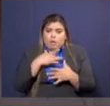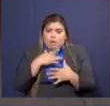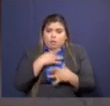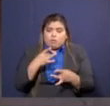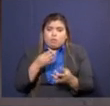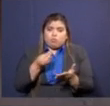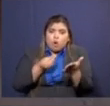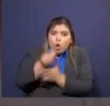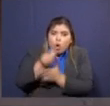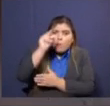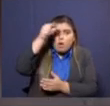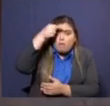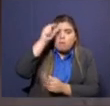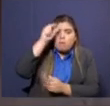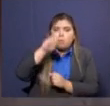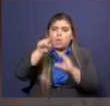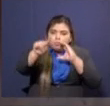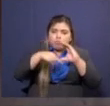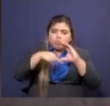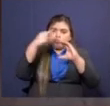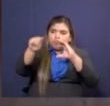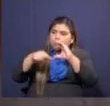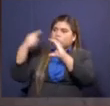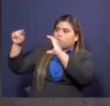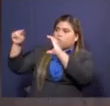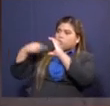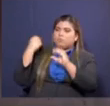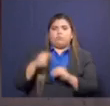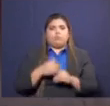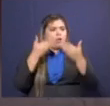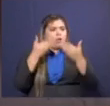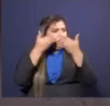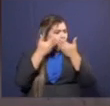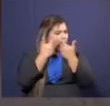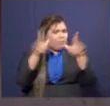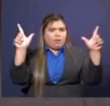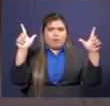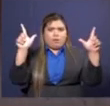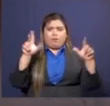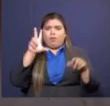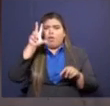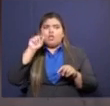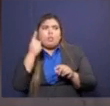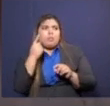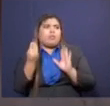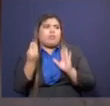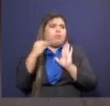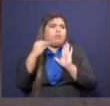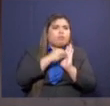las compras de Estado participar de manera abierta y transparente,